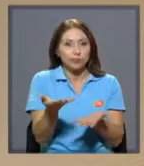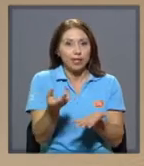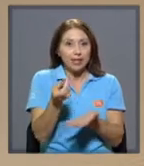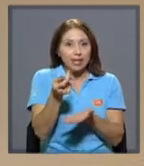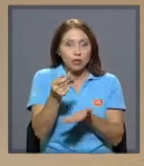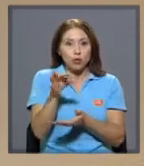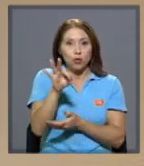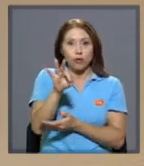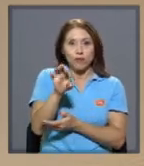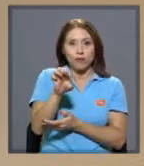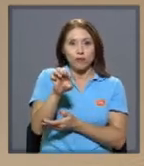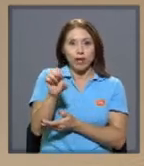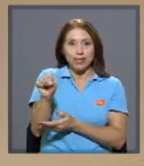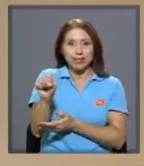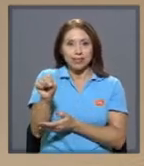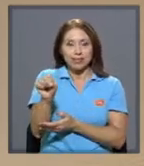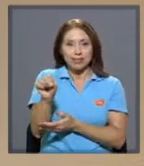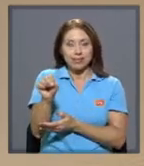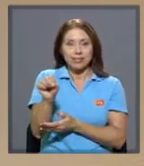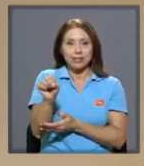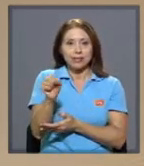FES,